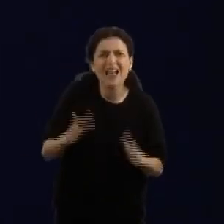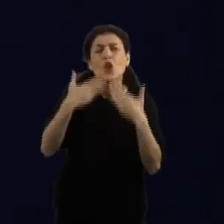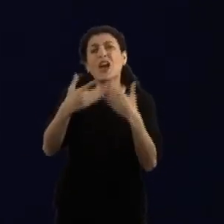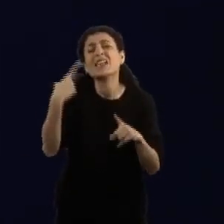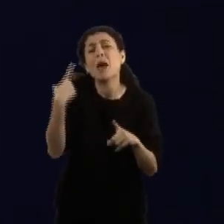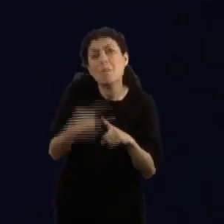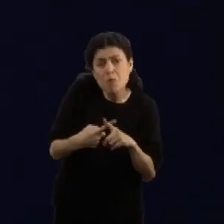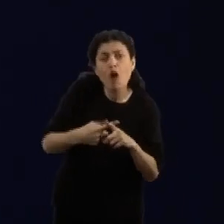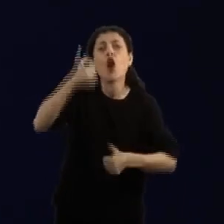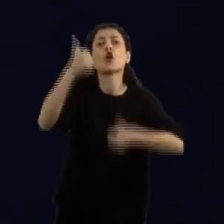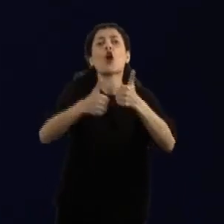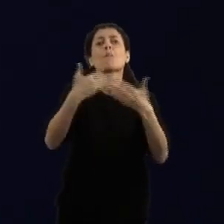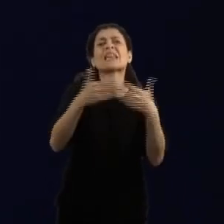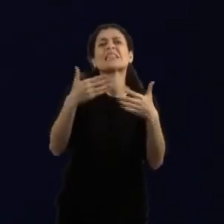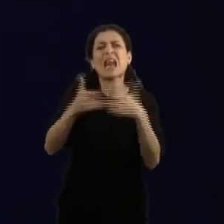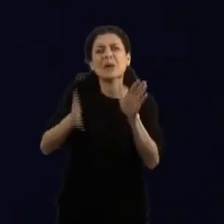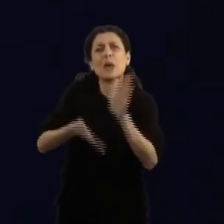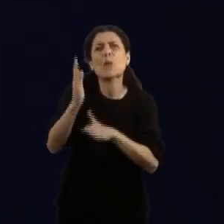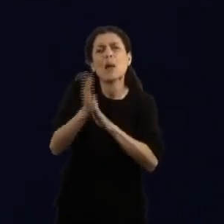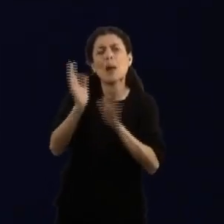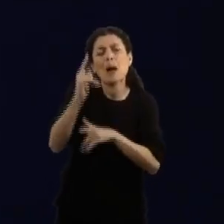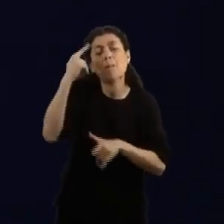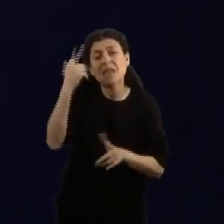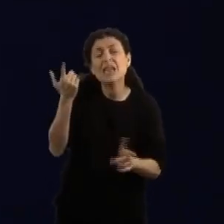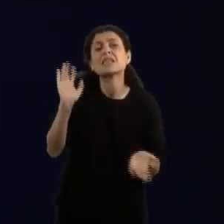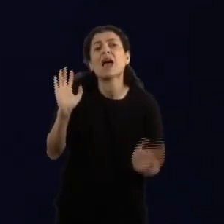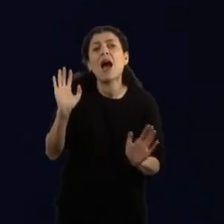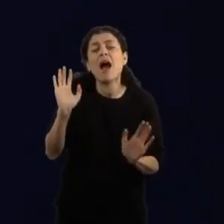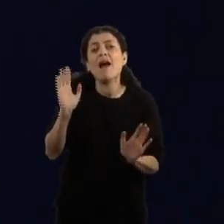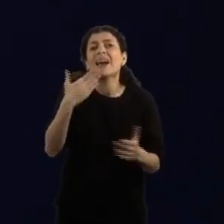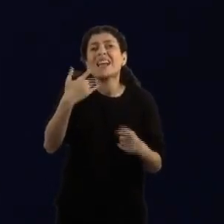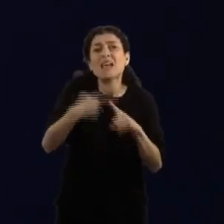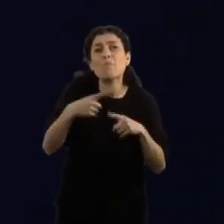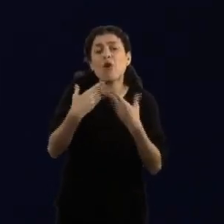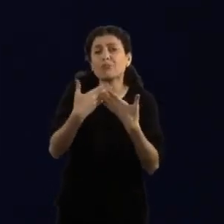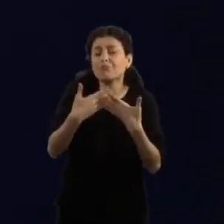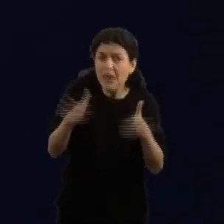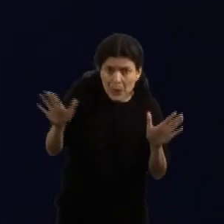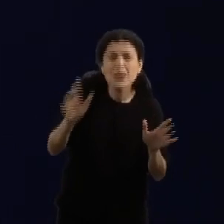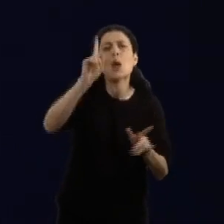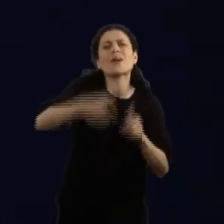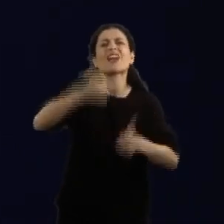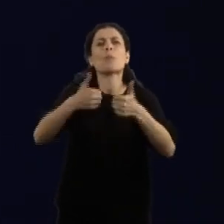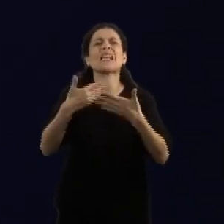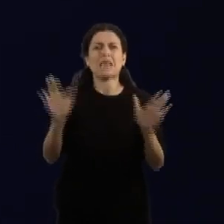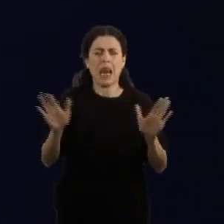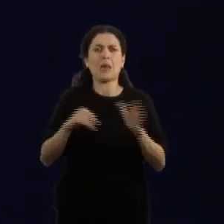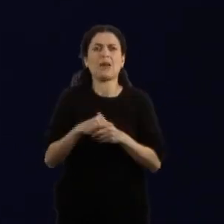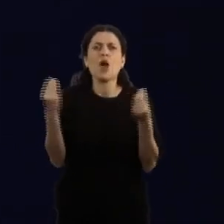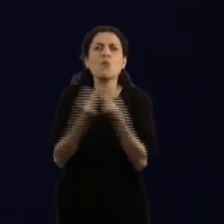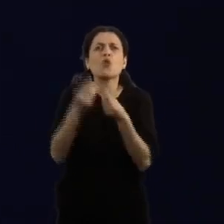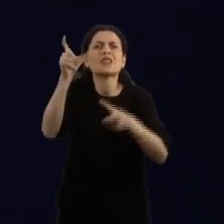libre competencia que va a surgir a partir de esto. Más argentinos van a poder volar, los